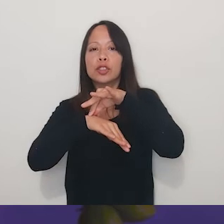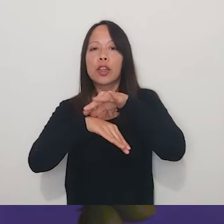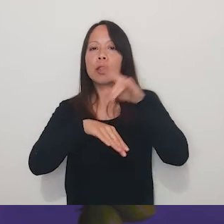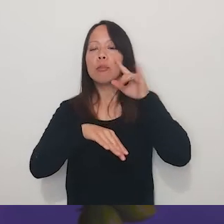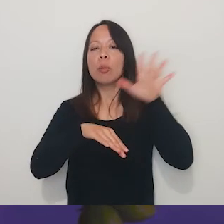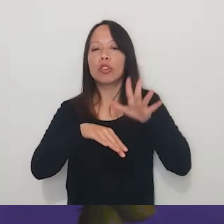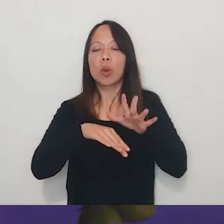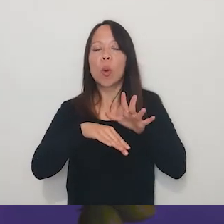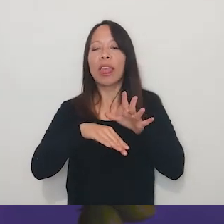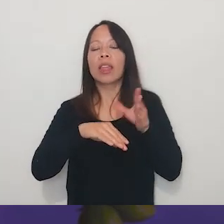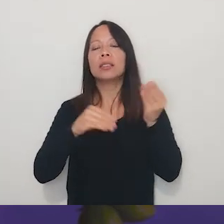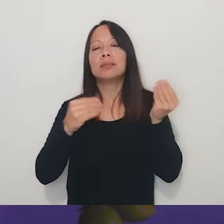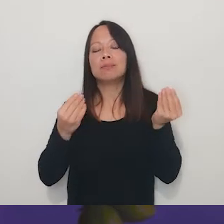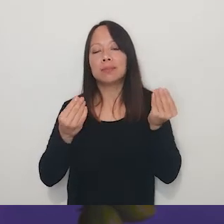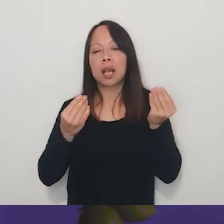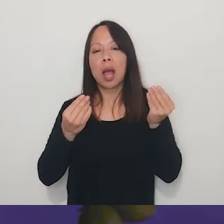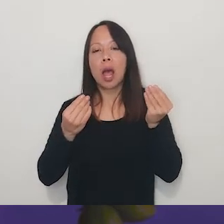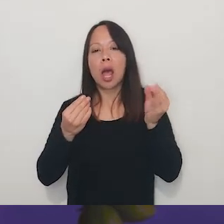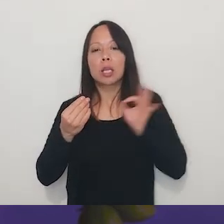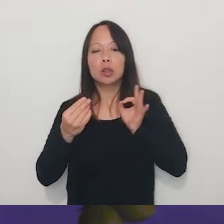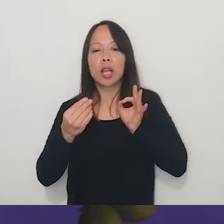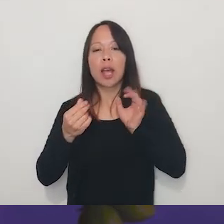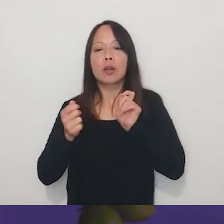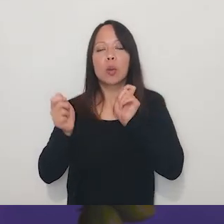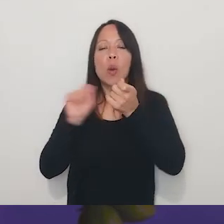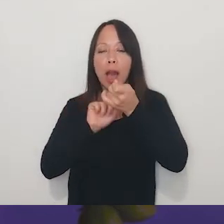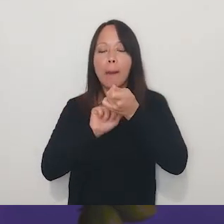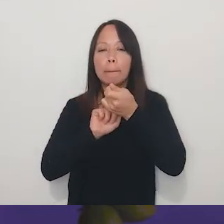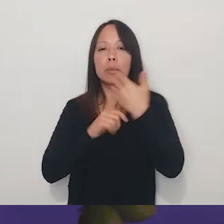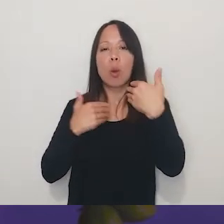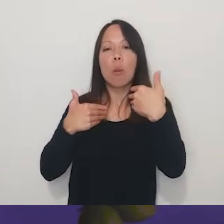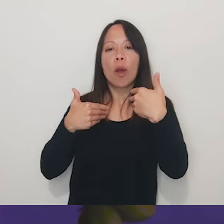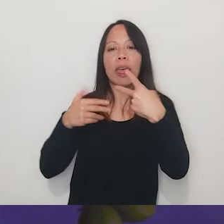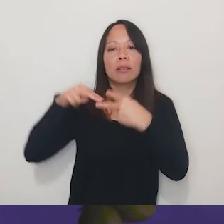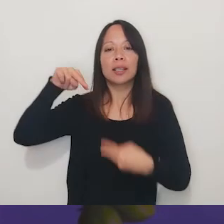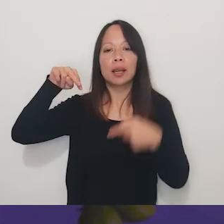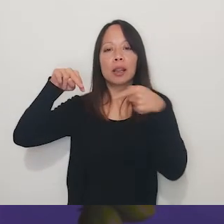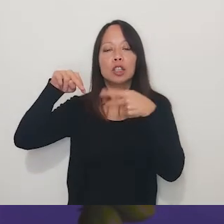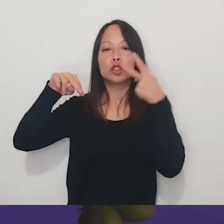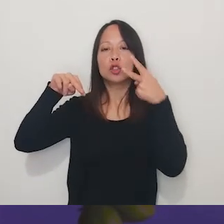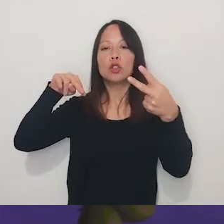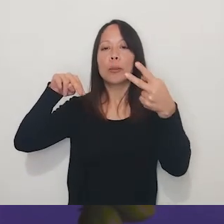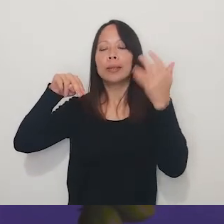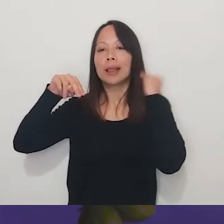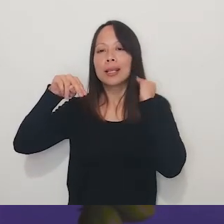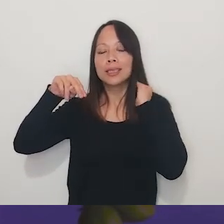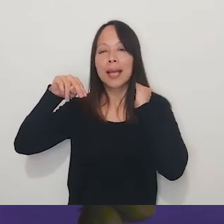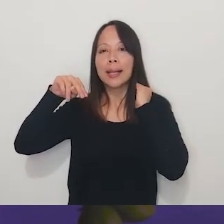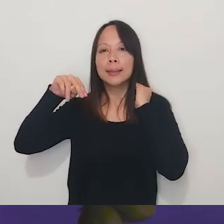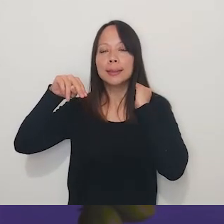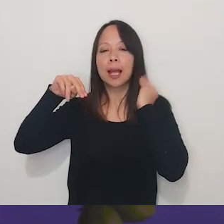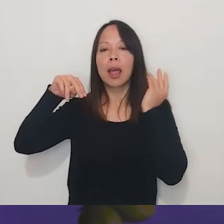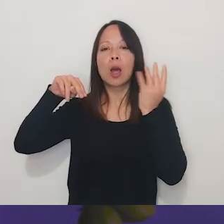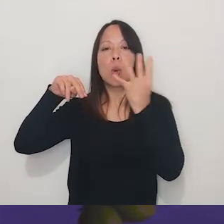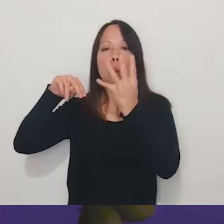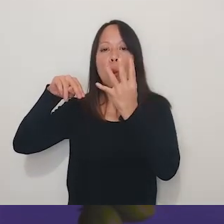no diagnosticadas y bueno, se encuentra a los pocos años una variante, esto fue en el 2016,